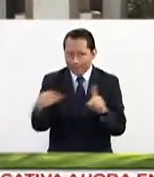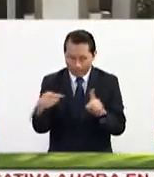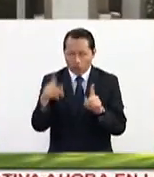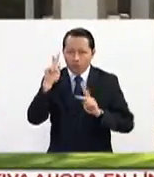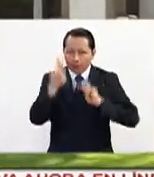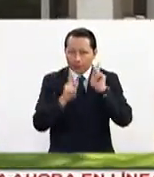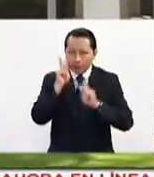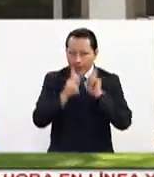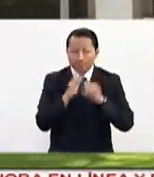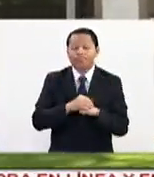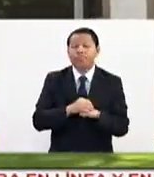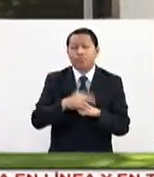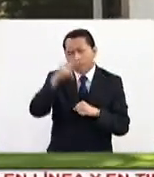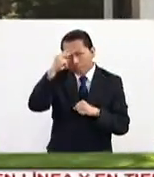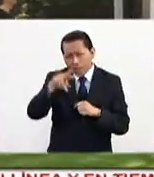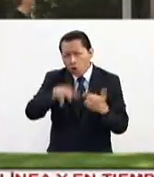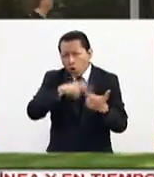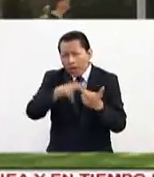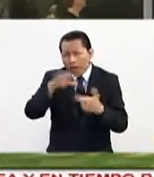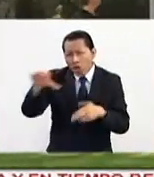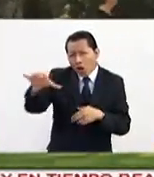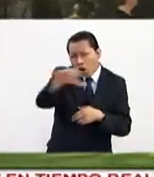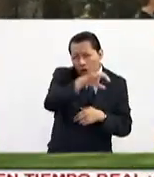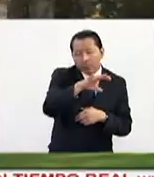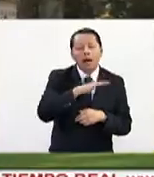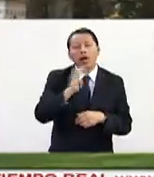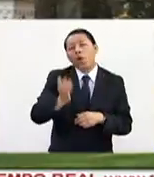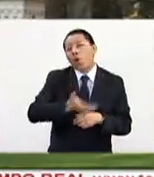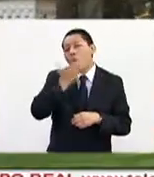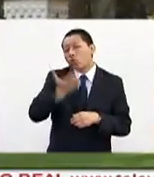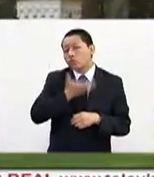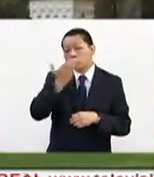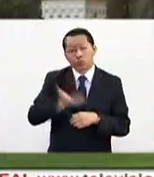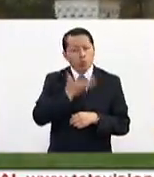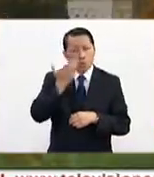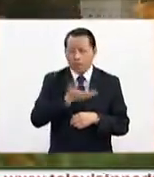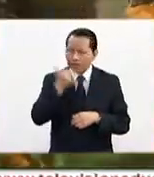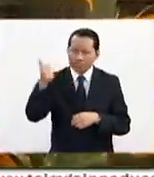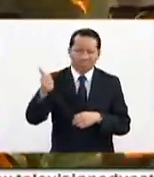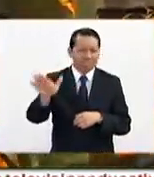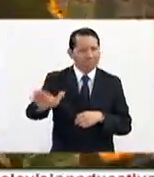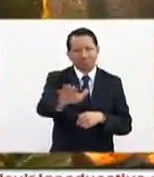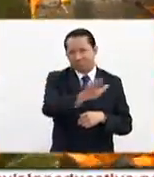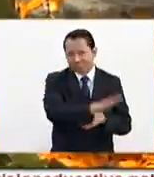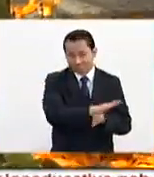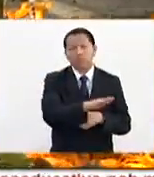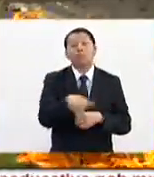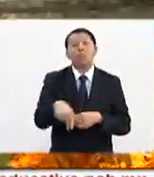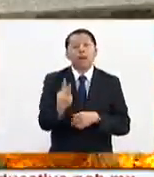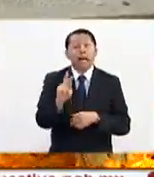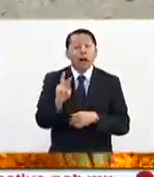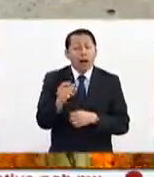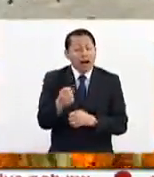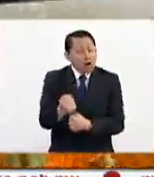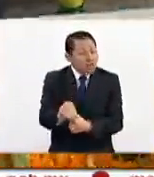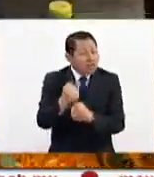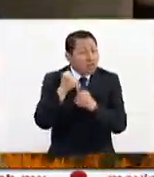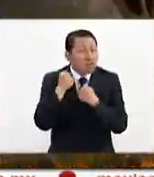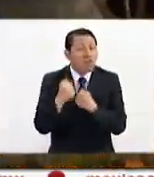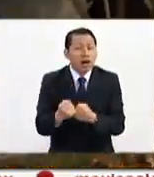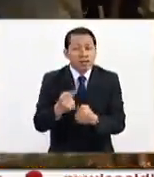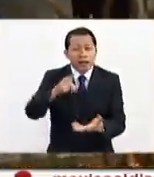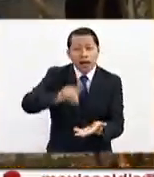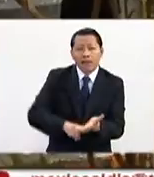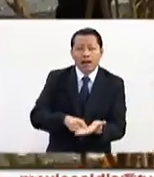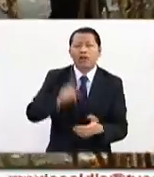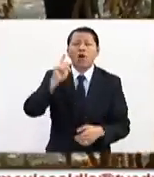cada región tienen sus propias tradiciones, sus propios usos y costumbres. Pero si hay una tradición arraigada en cada uno de